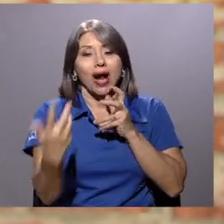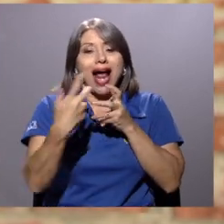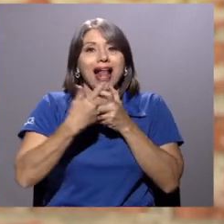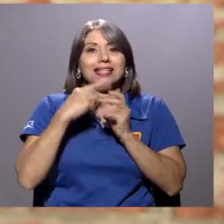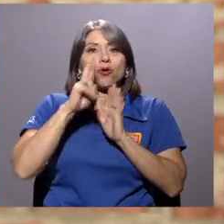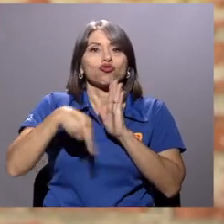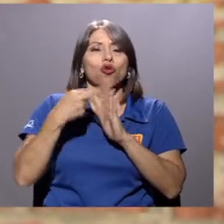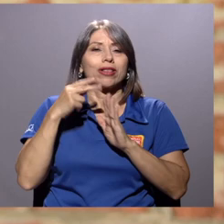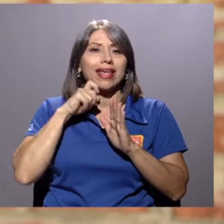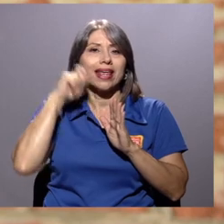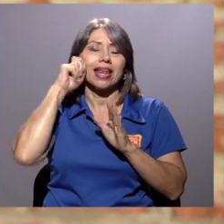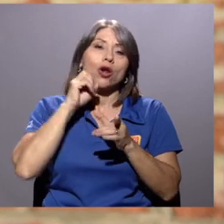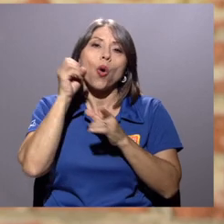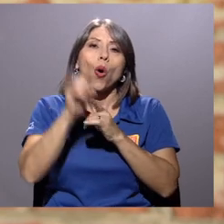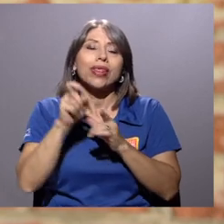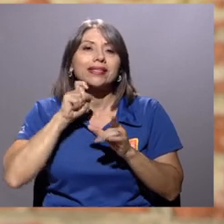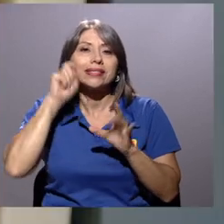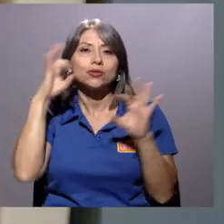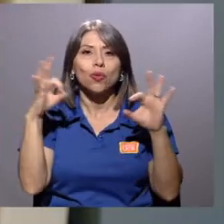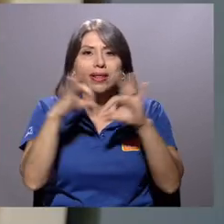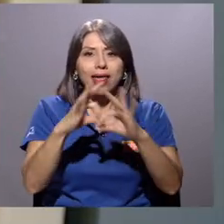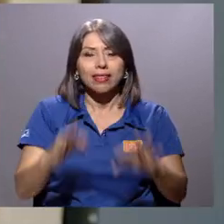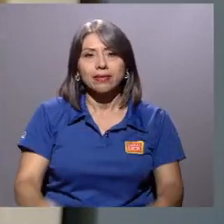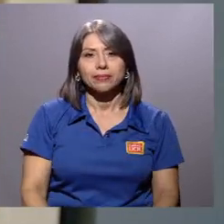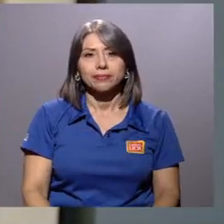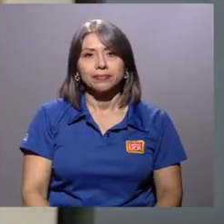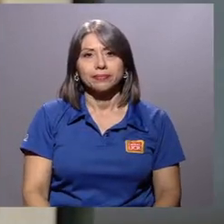de género o en un rol de sexualidad.